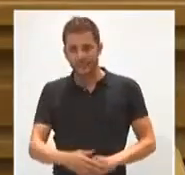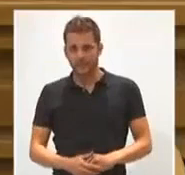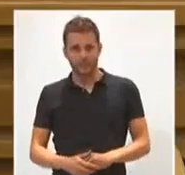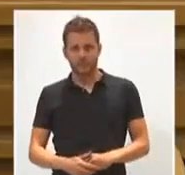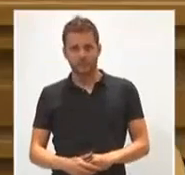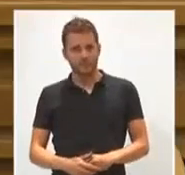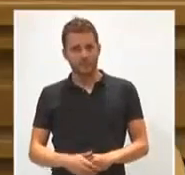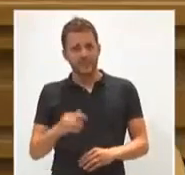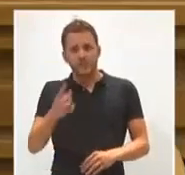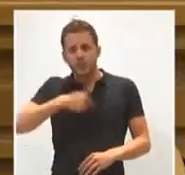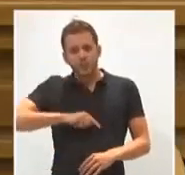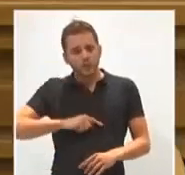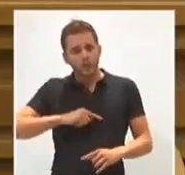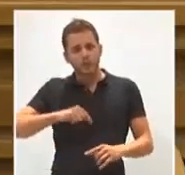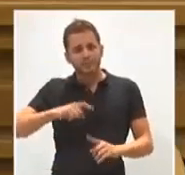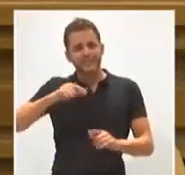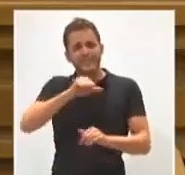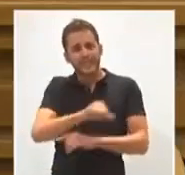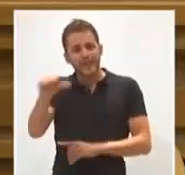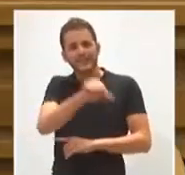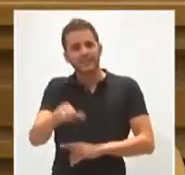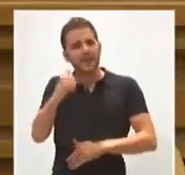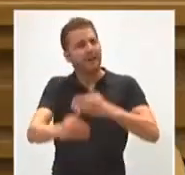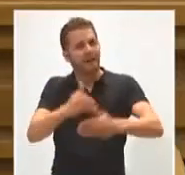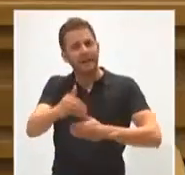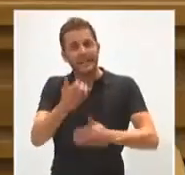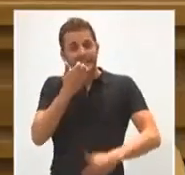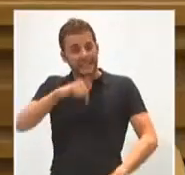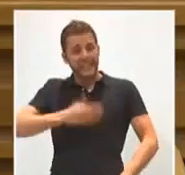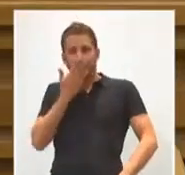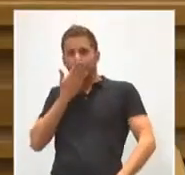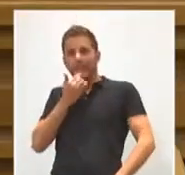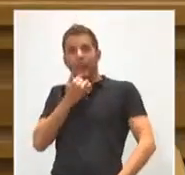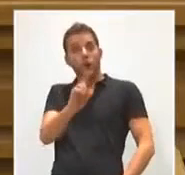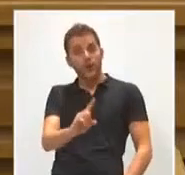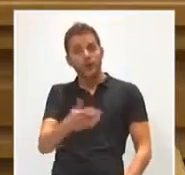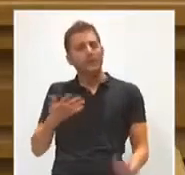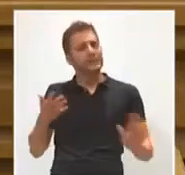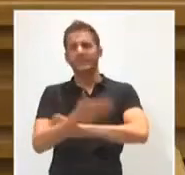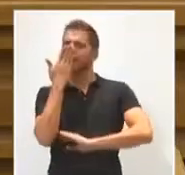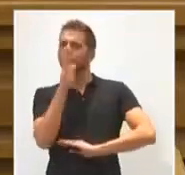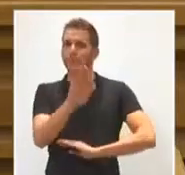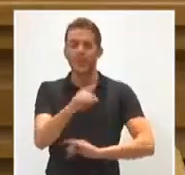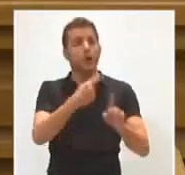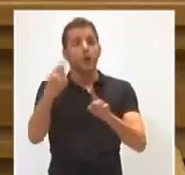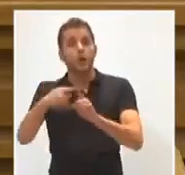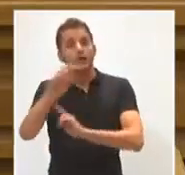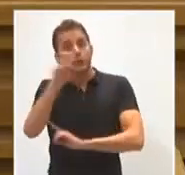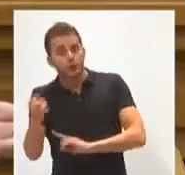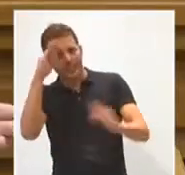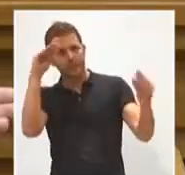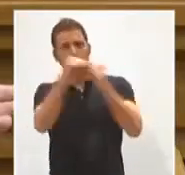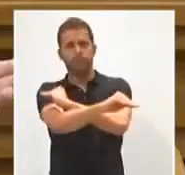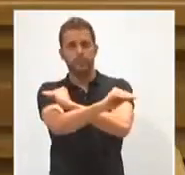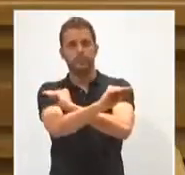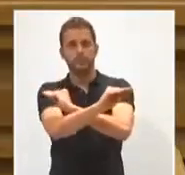y no sería sincero si no lo reconociera aquí discrepo de algunos en muchas cosas pero tengo que decir que cuando las